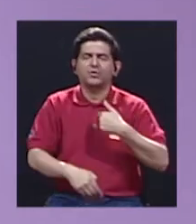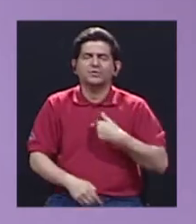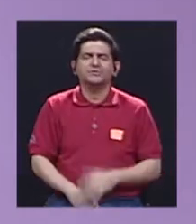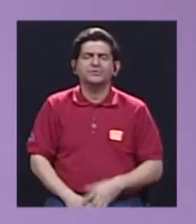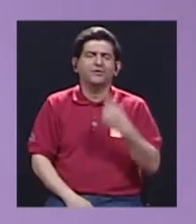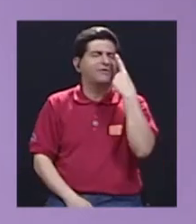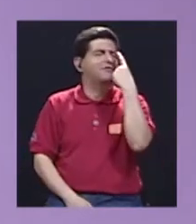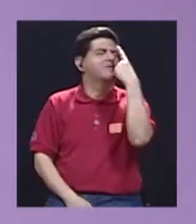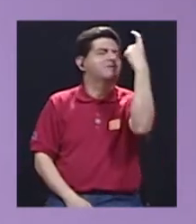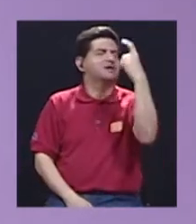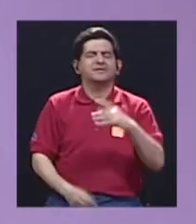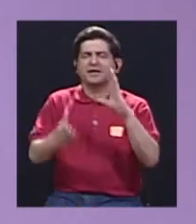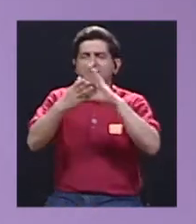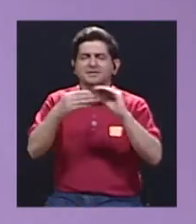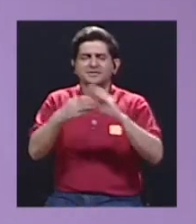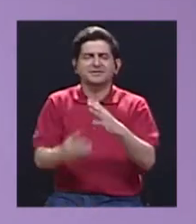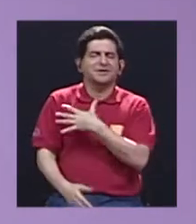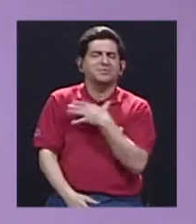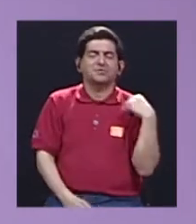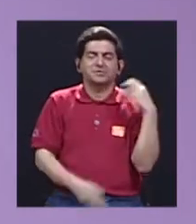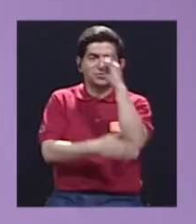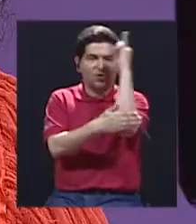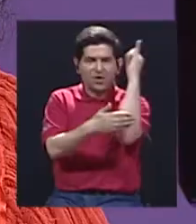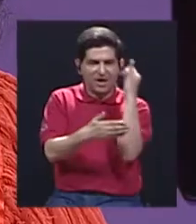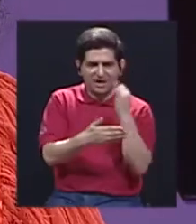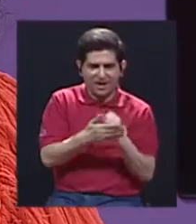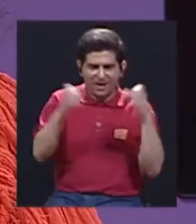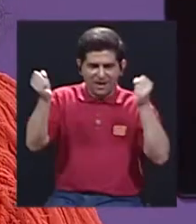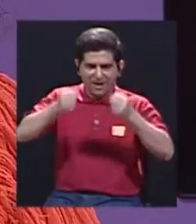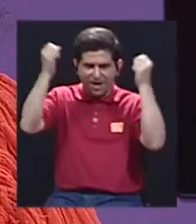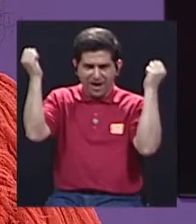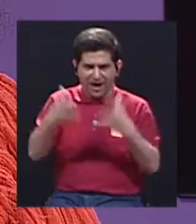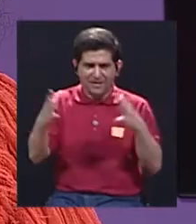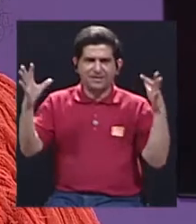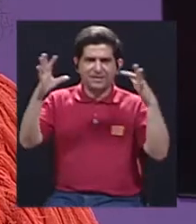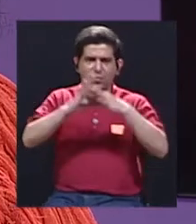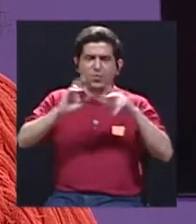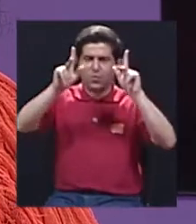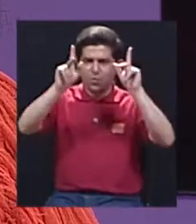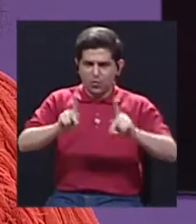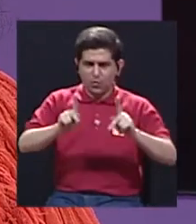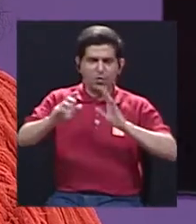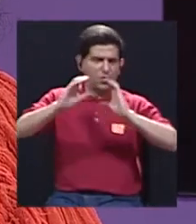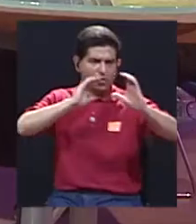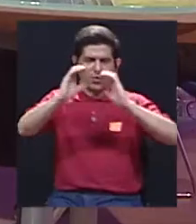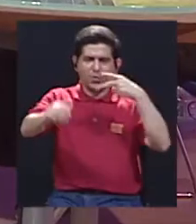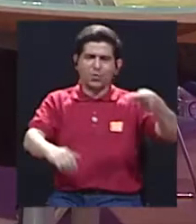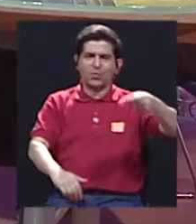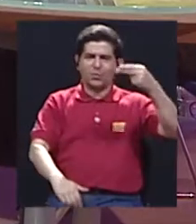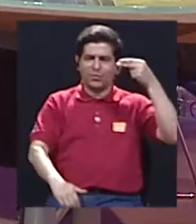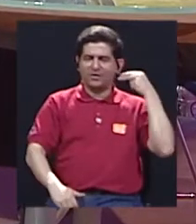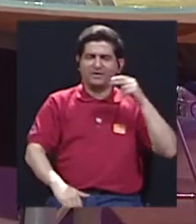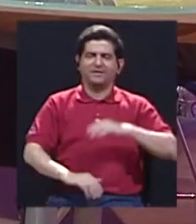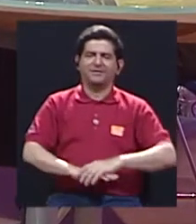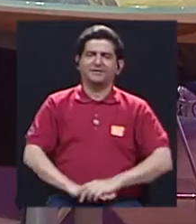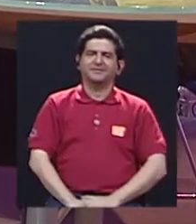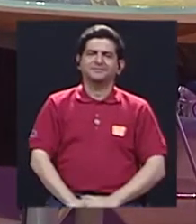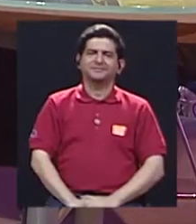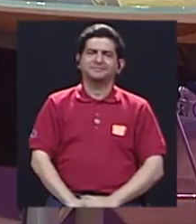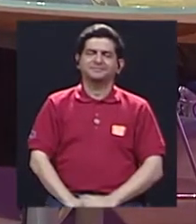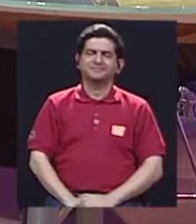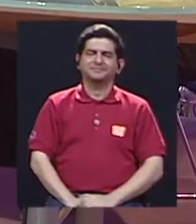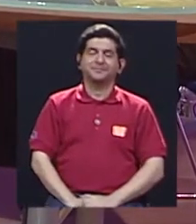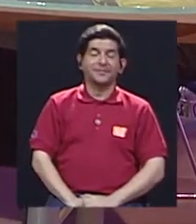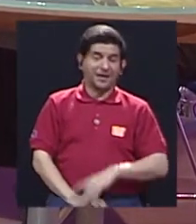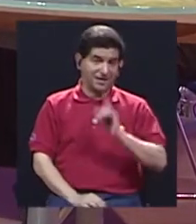la fantasía de la magia de los cuentos y del arte mágico de conectarse como público y de transmitir historias y cuentos la